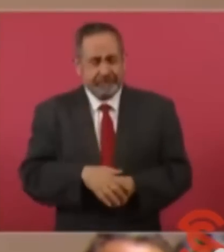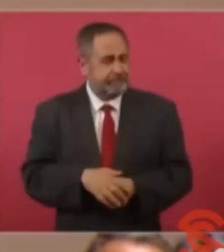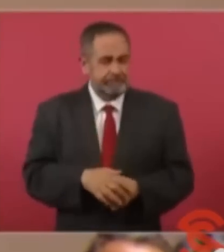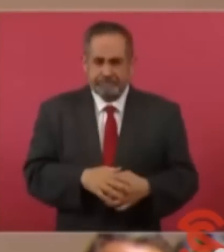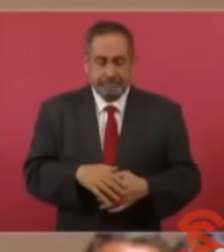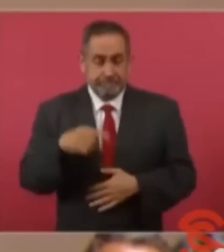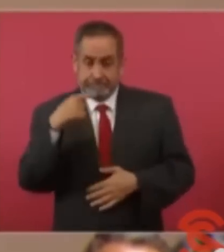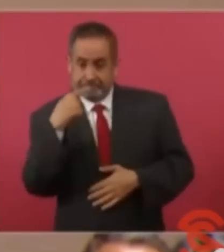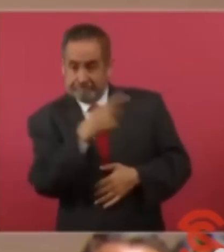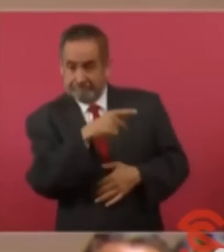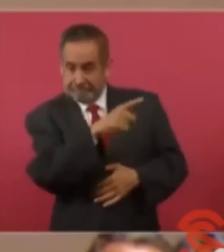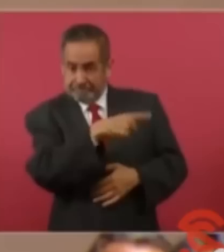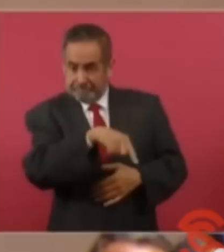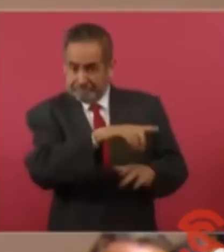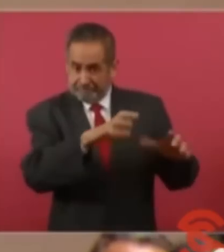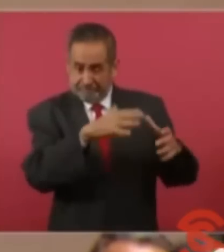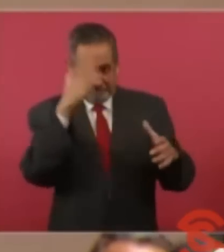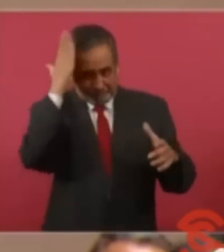líderes,